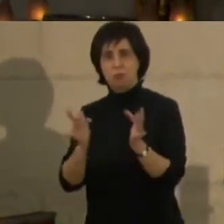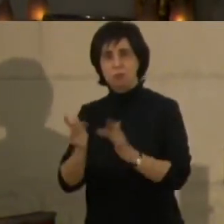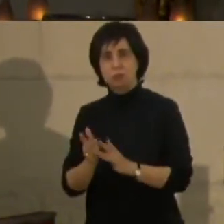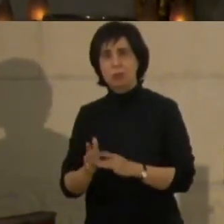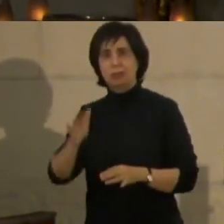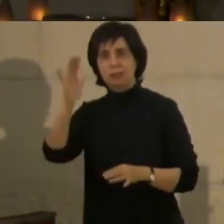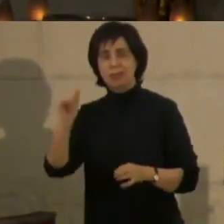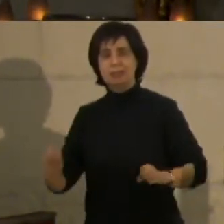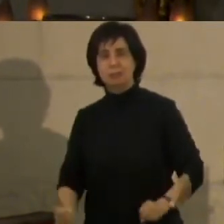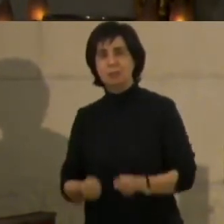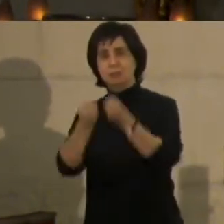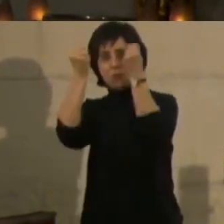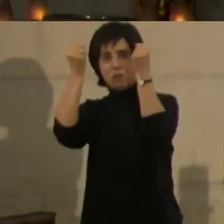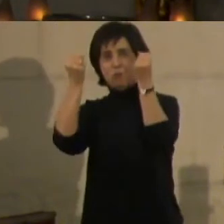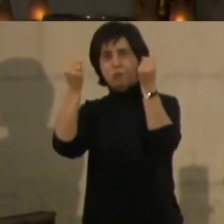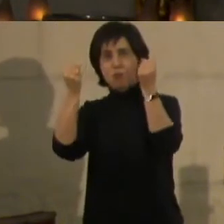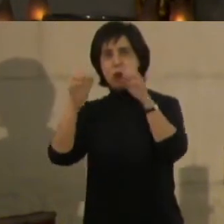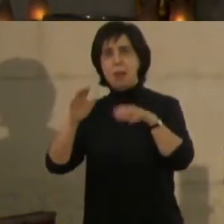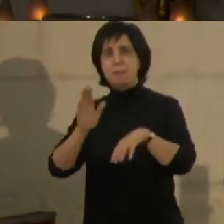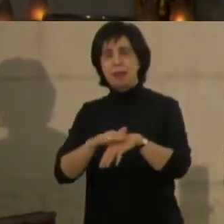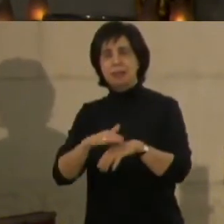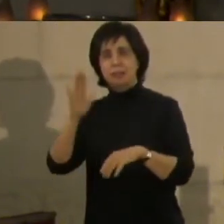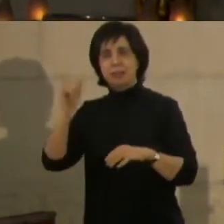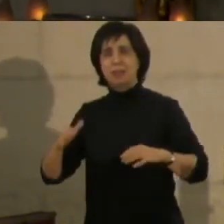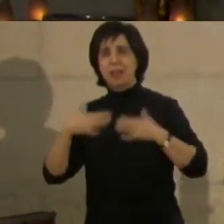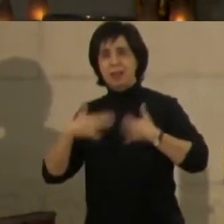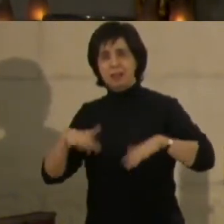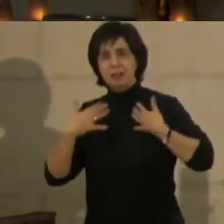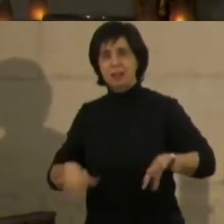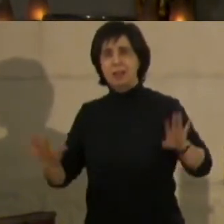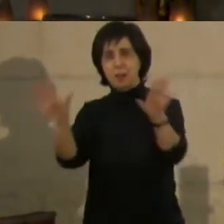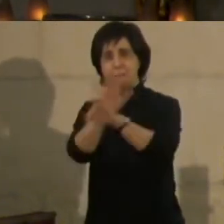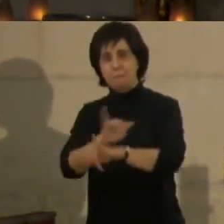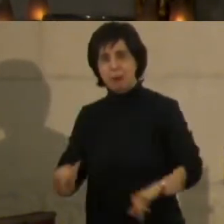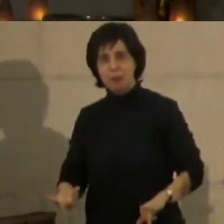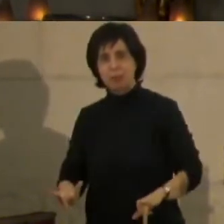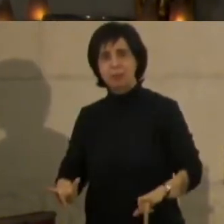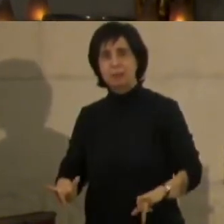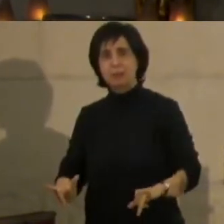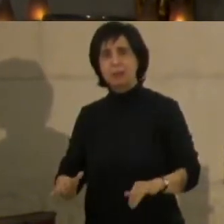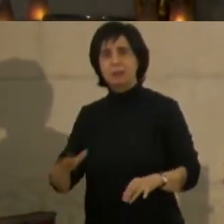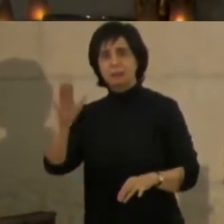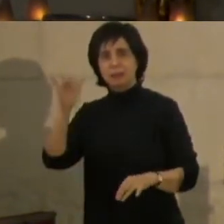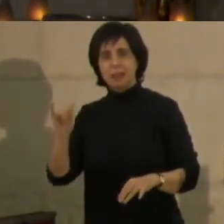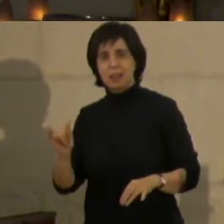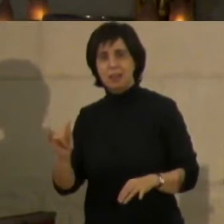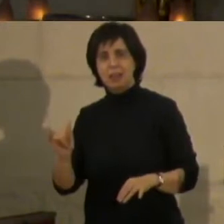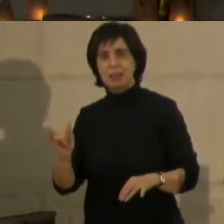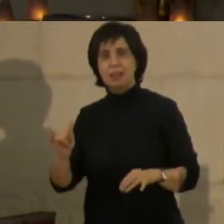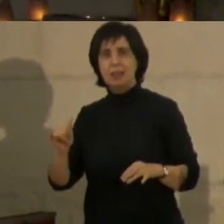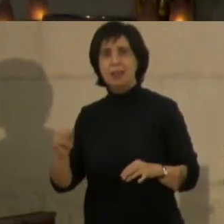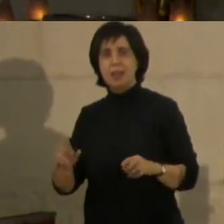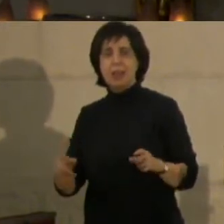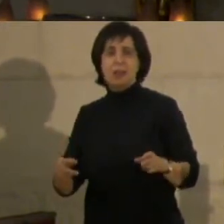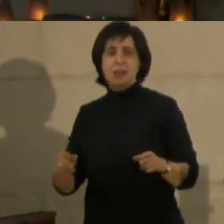para que tenga salvación, para que tenga alegría, para que tenga paz, para que tenga y se recree en